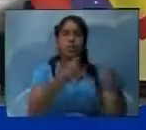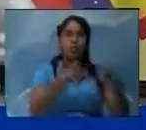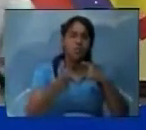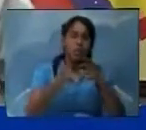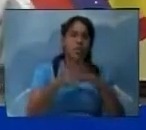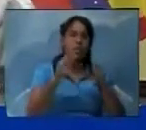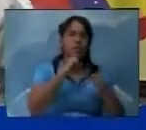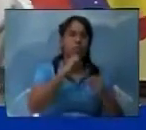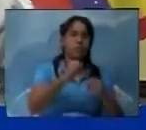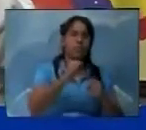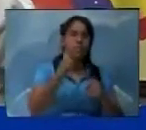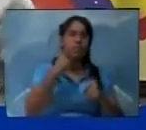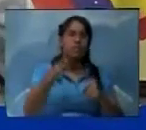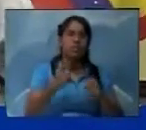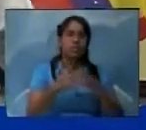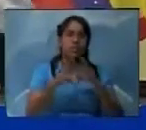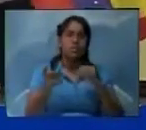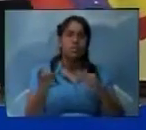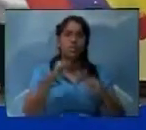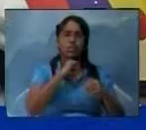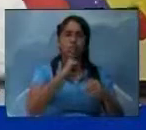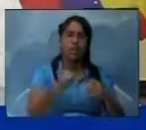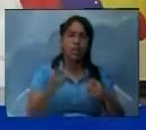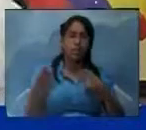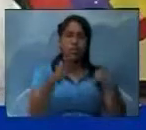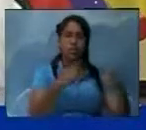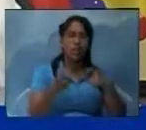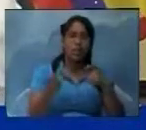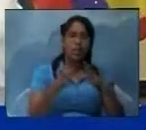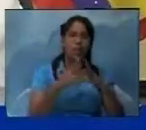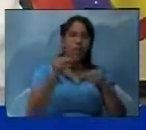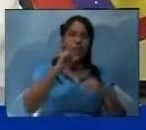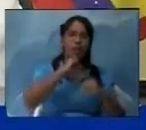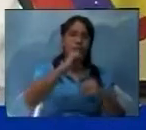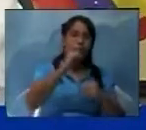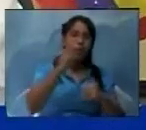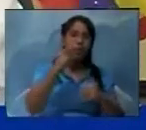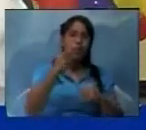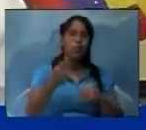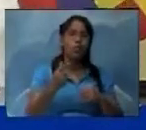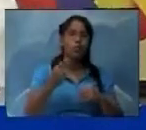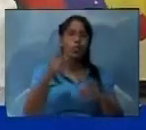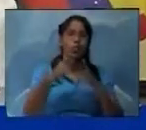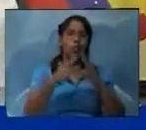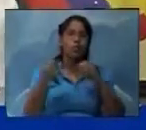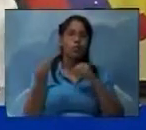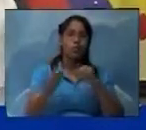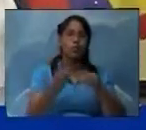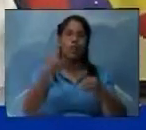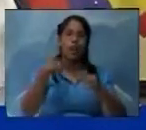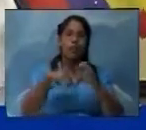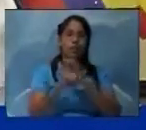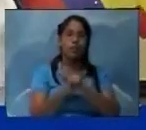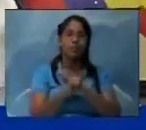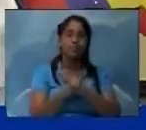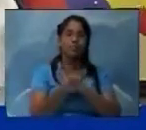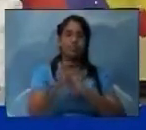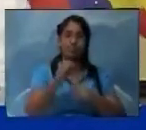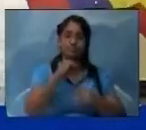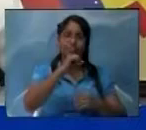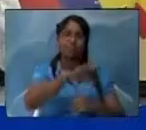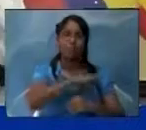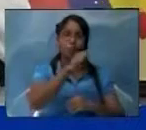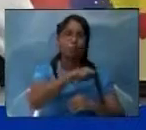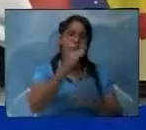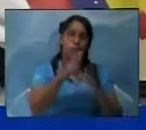Seguro que no vas a pelear con el brujo. Y entonces, ¿cómo vas a pelear con tu hermano? Ese es el espíritu de Caín, que el Señor